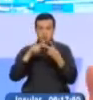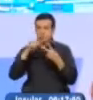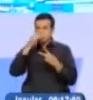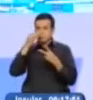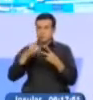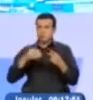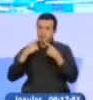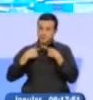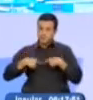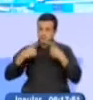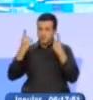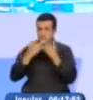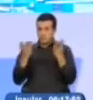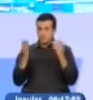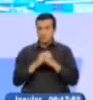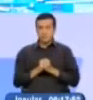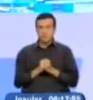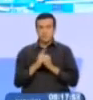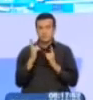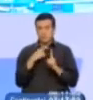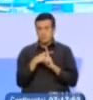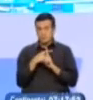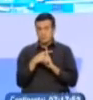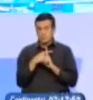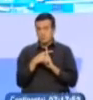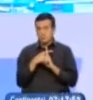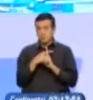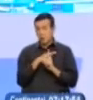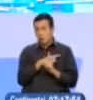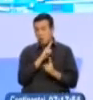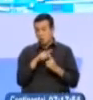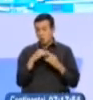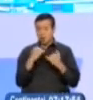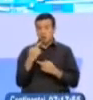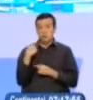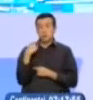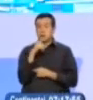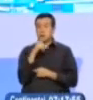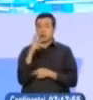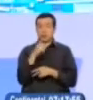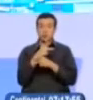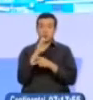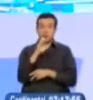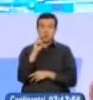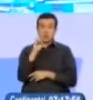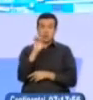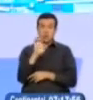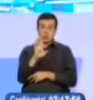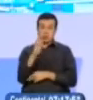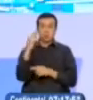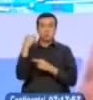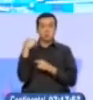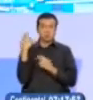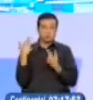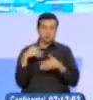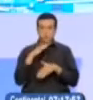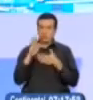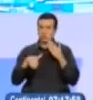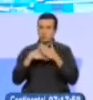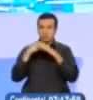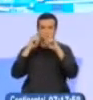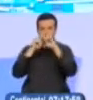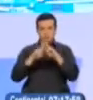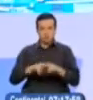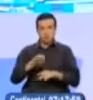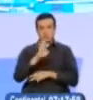oficiales. En buena medida, ahora sí también tiene una responsabilidad el Consejo Nacional Electoral, haciendo todas las